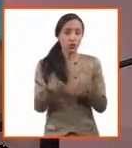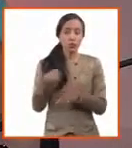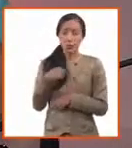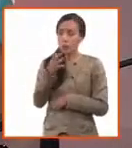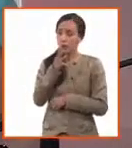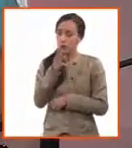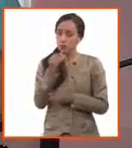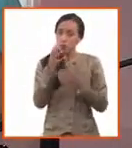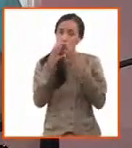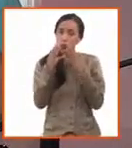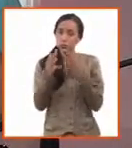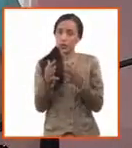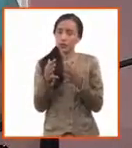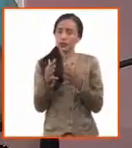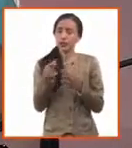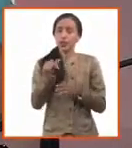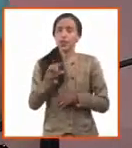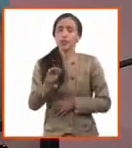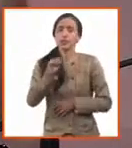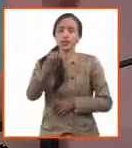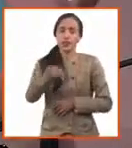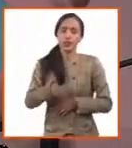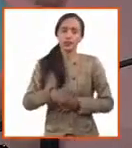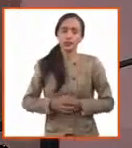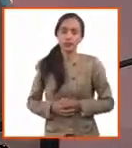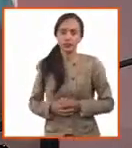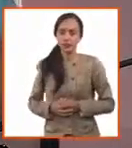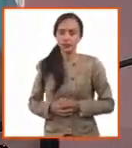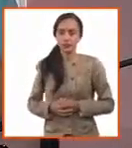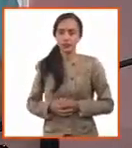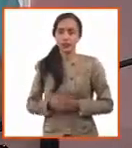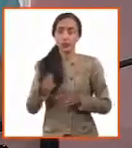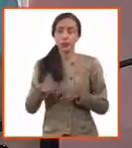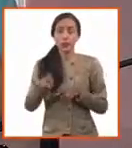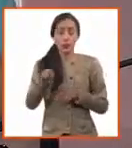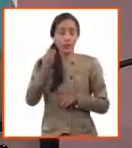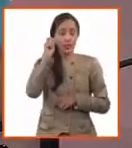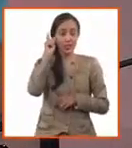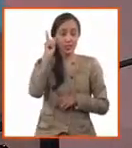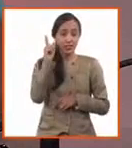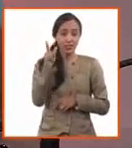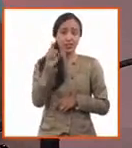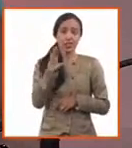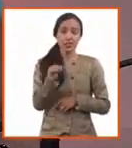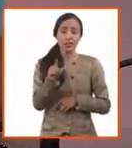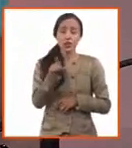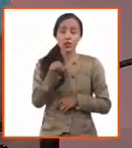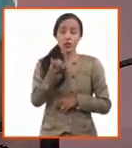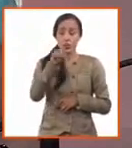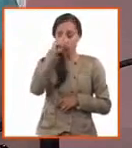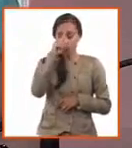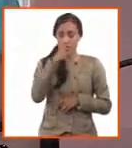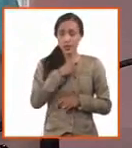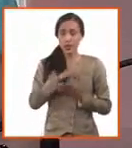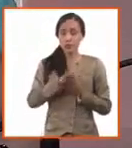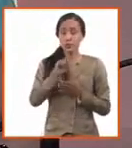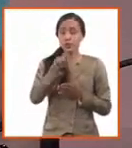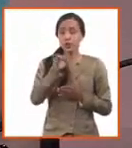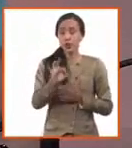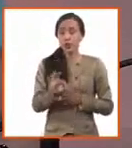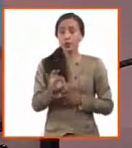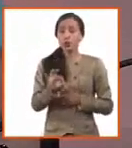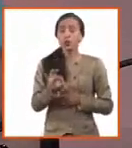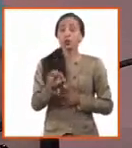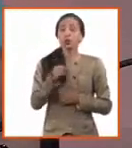y es muy útil traer a debate pero esa idea de lo que mencionaba a los emilio o sea la labor y la actividad en el ministerio de